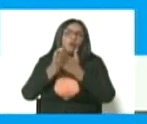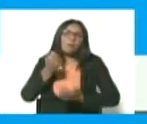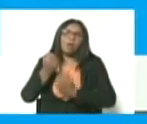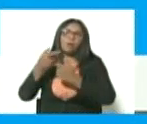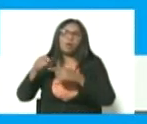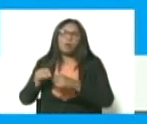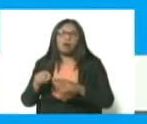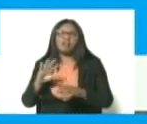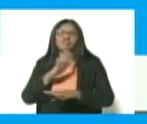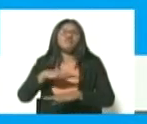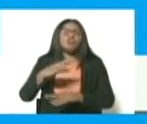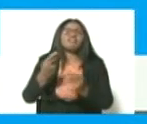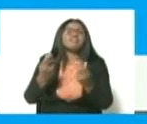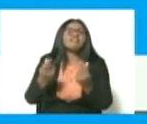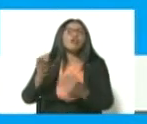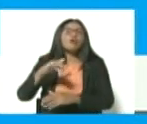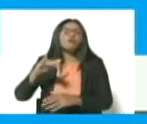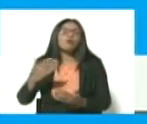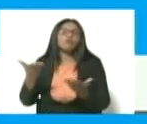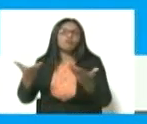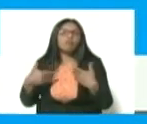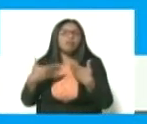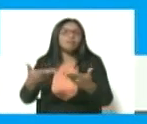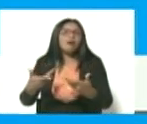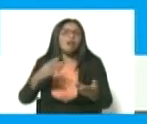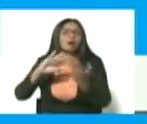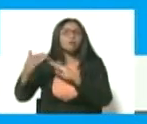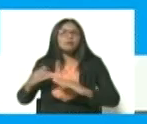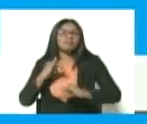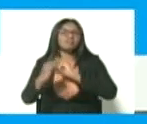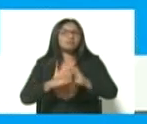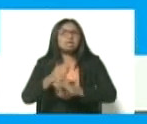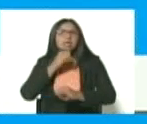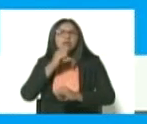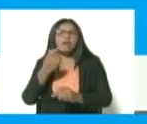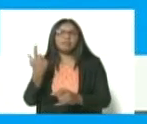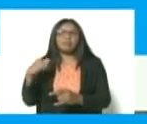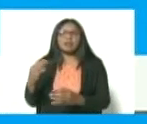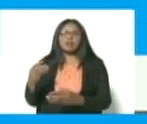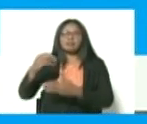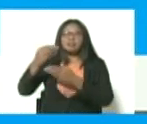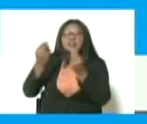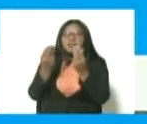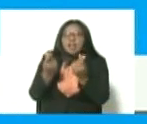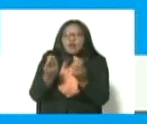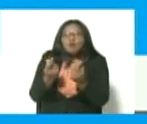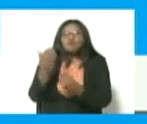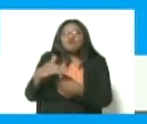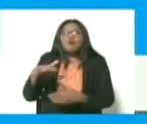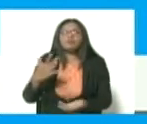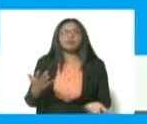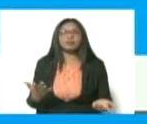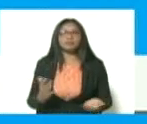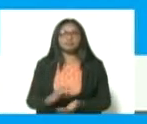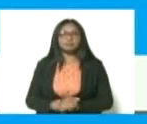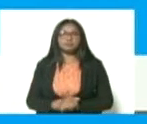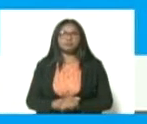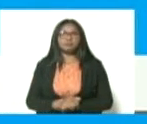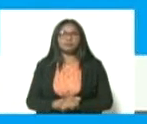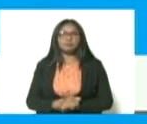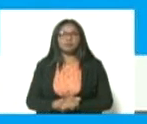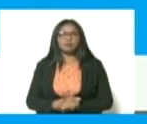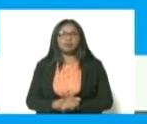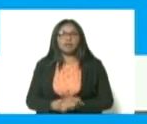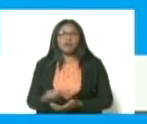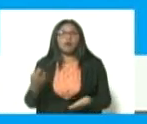el dinero que supuestamente le ha dado la comunidad internacional a Duque? ¿Quién lo tiene? ¿Dónde está? ¿Han gastado, aunque sea